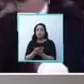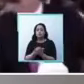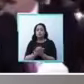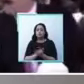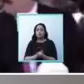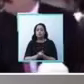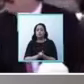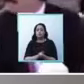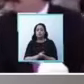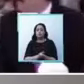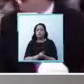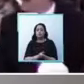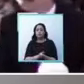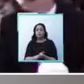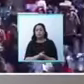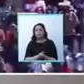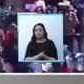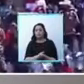convirtiéndose supuestamente